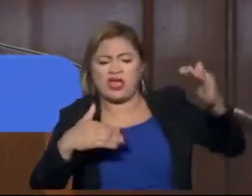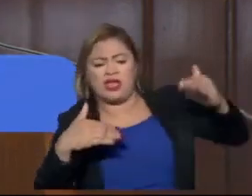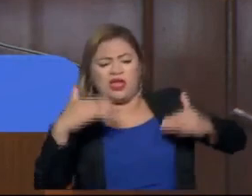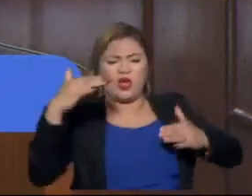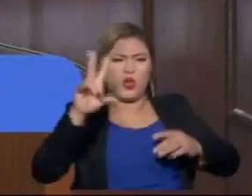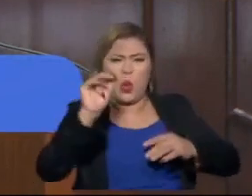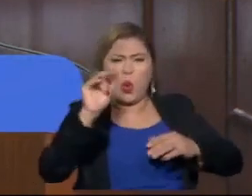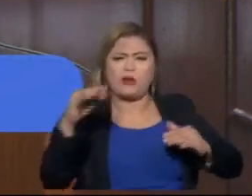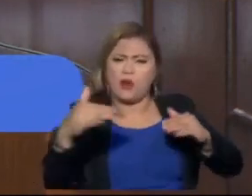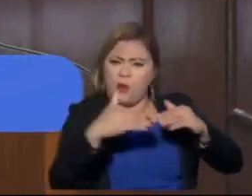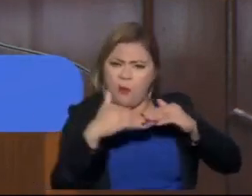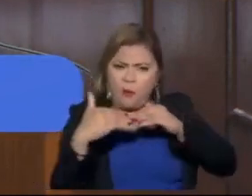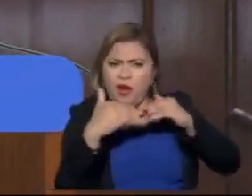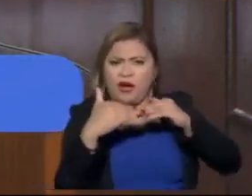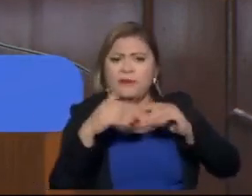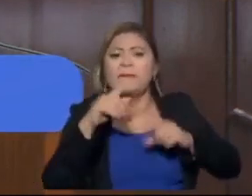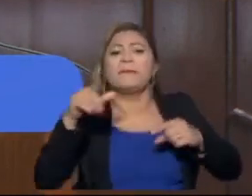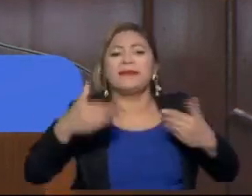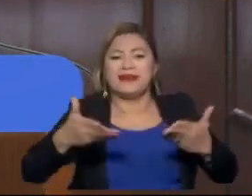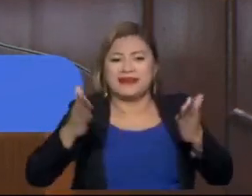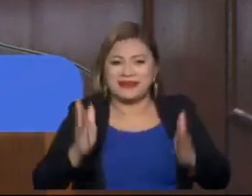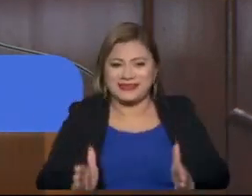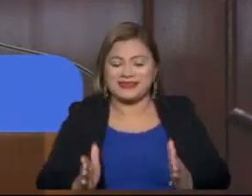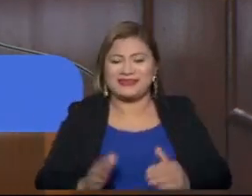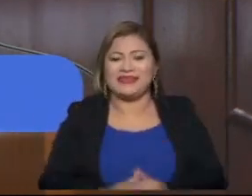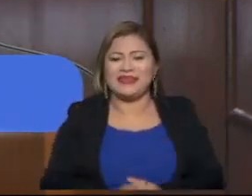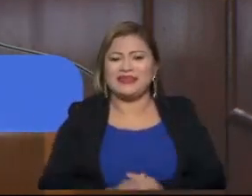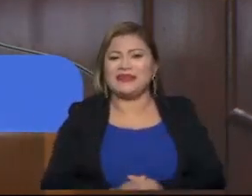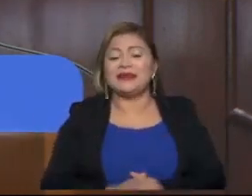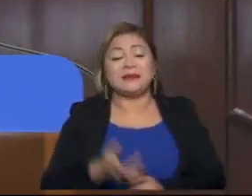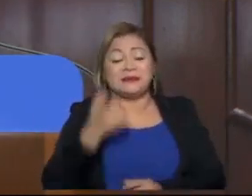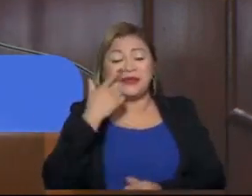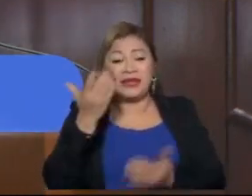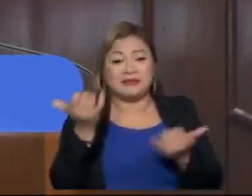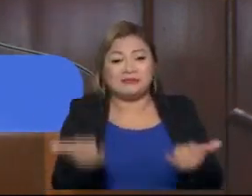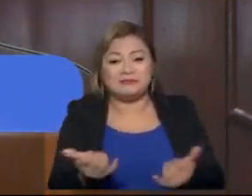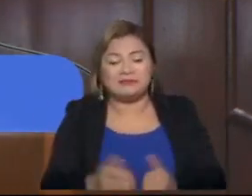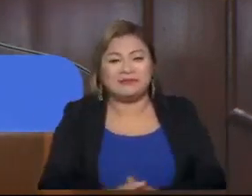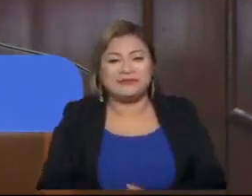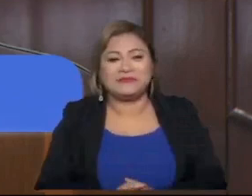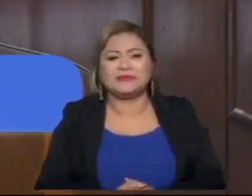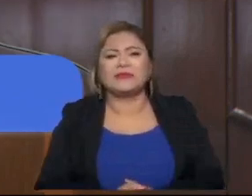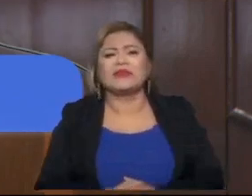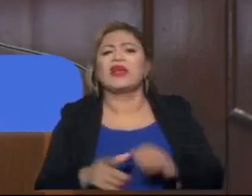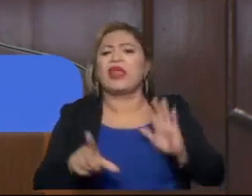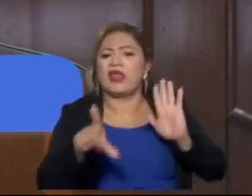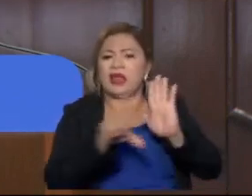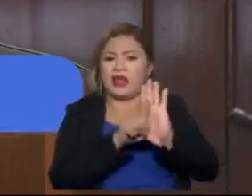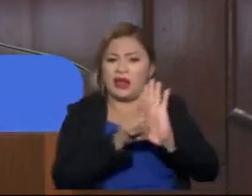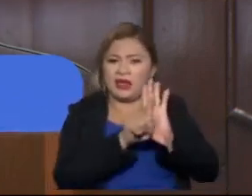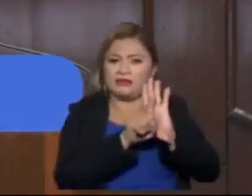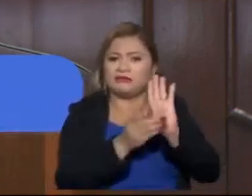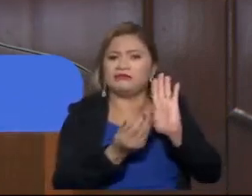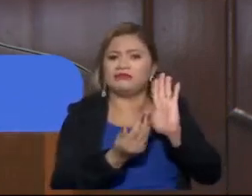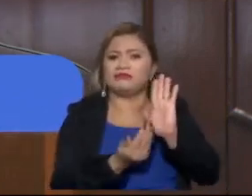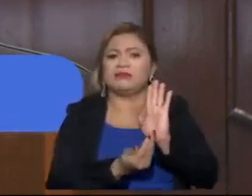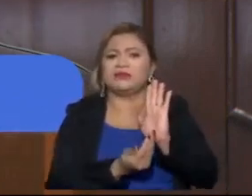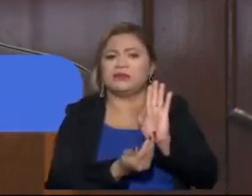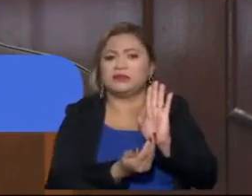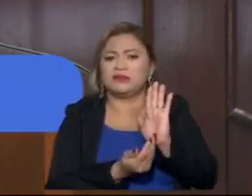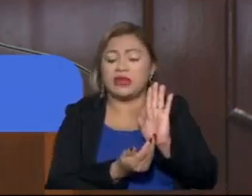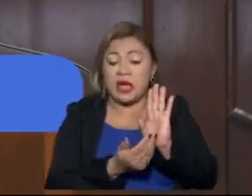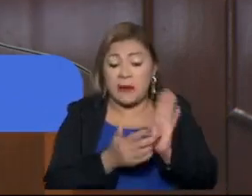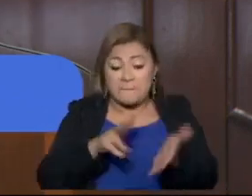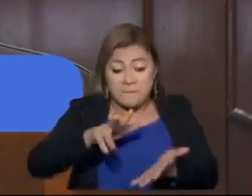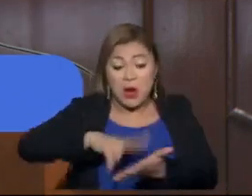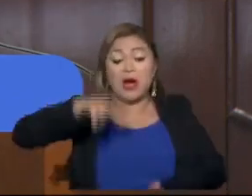panameños. Un ejemplo de estas políticas de Estado es la ley del Plan Colmena, aprobada